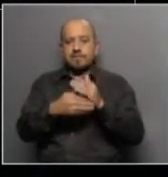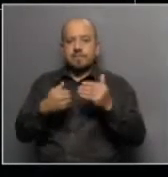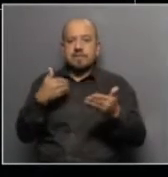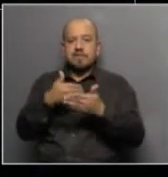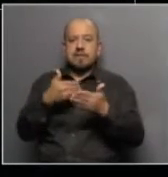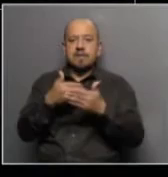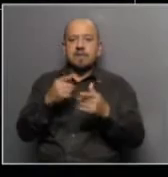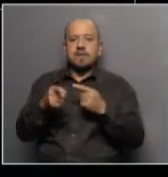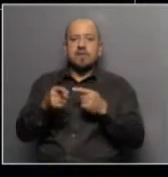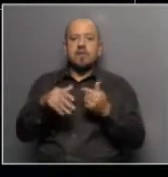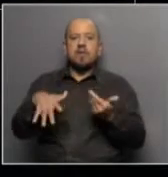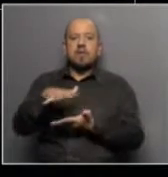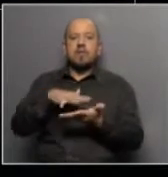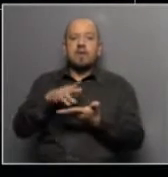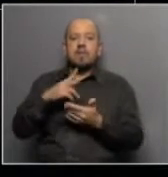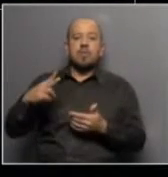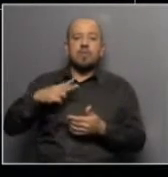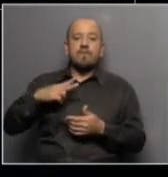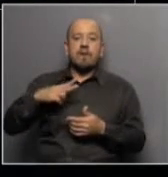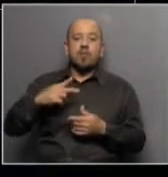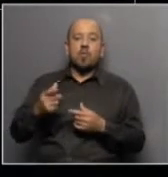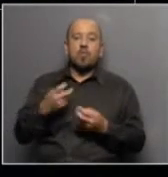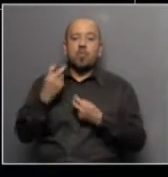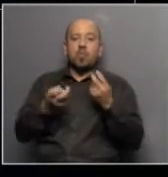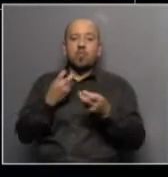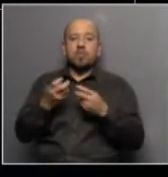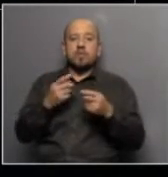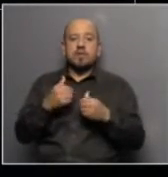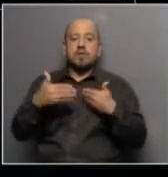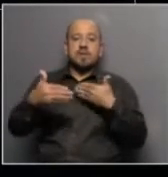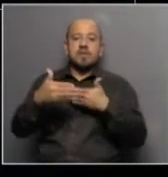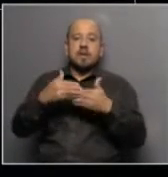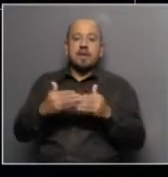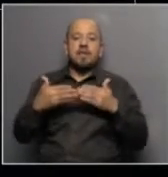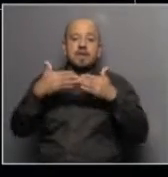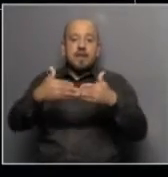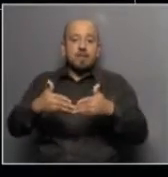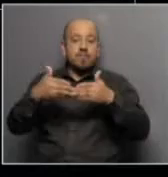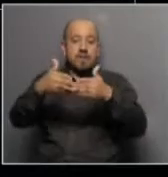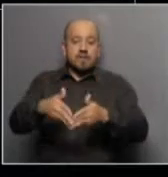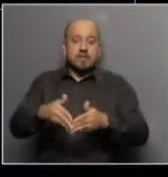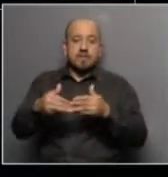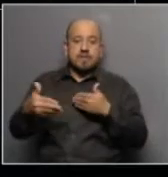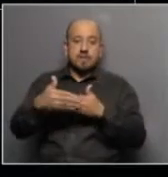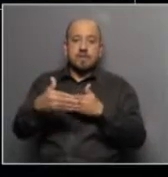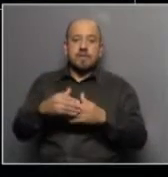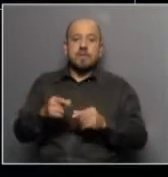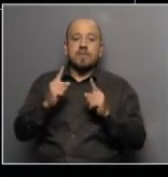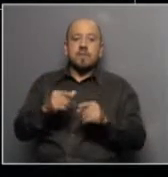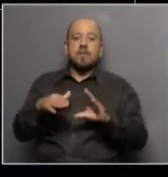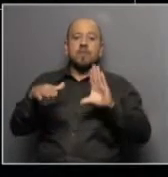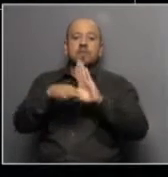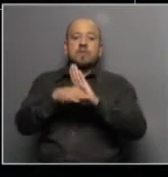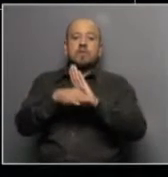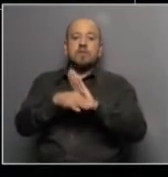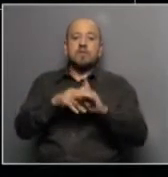tanto los desarrolladores de barrios privados como las personas que deciden irse a vivir a estos lugares. Y bueno, también coincide